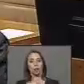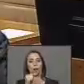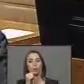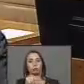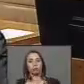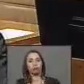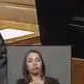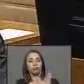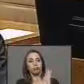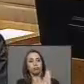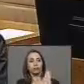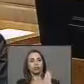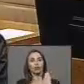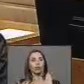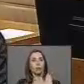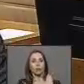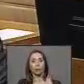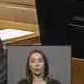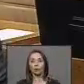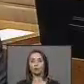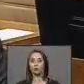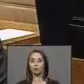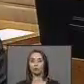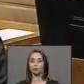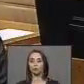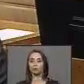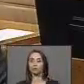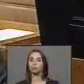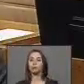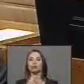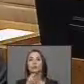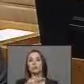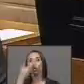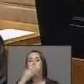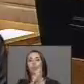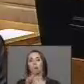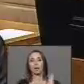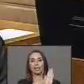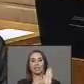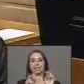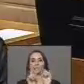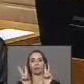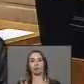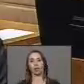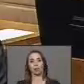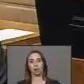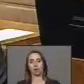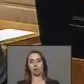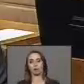en aquello que no es lo más trascendental. Por eso he querido concentrar mi intervención en este aspecto en particular,